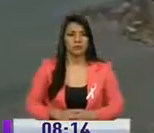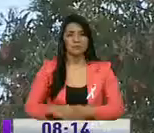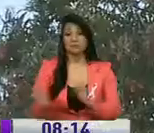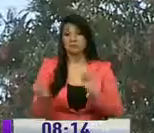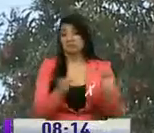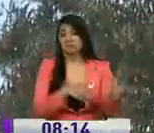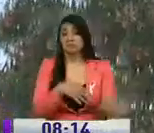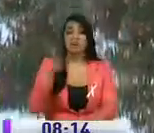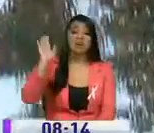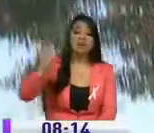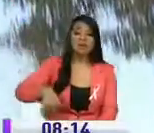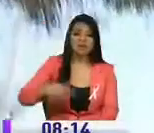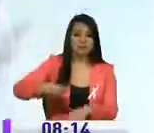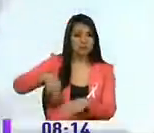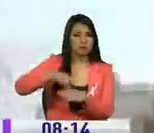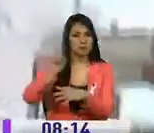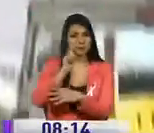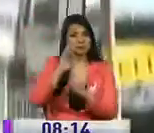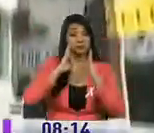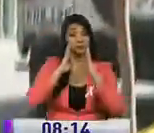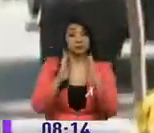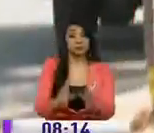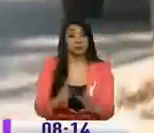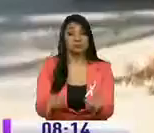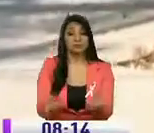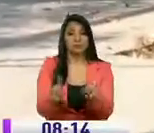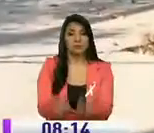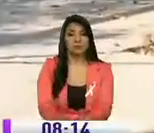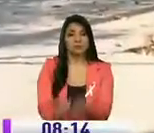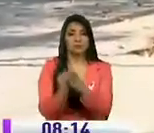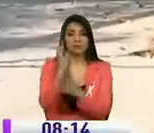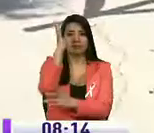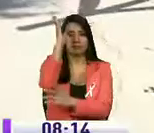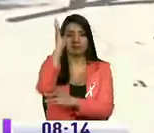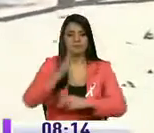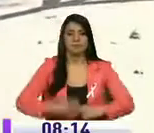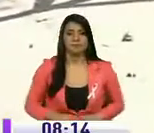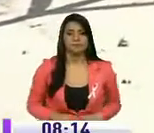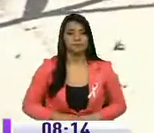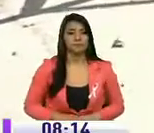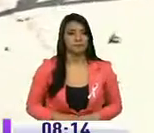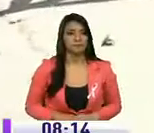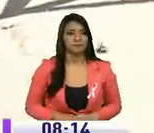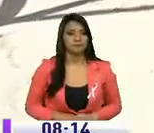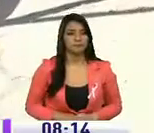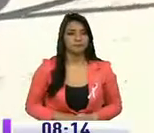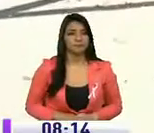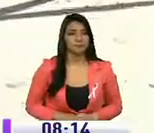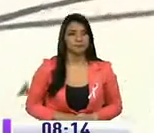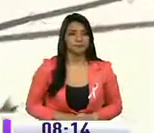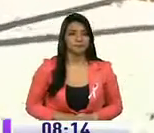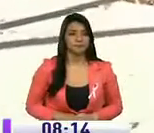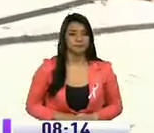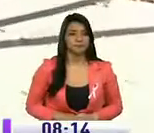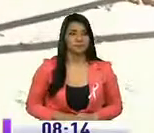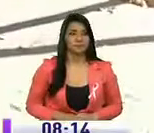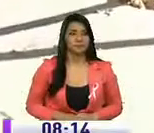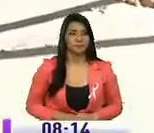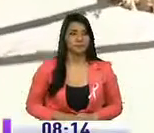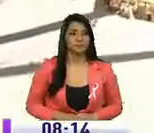normal y que se les dé atención también a los árboles del sitio. En Quito informó Andrea Urbip.